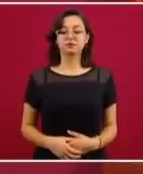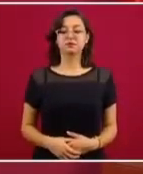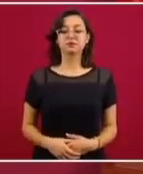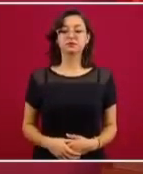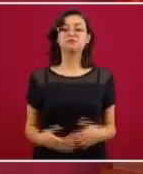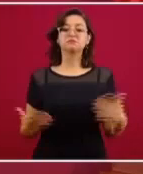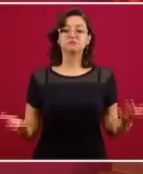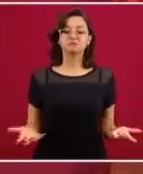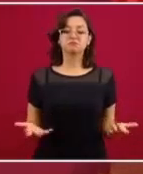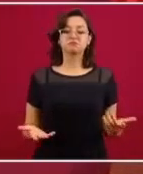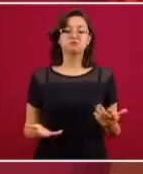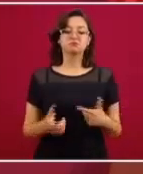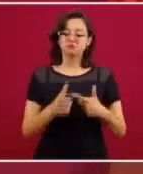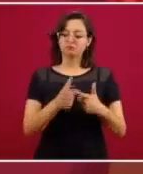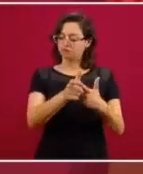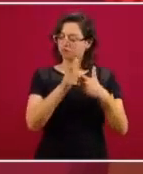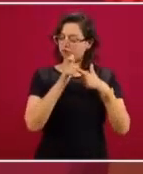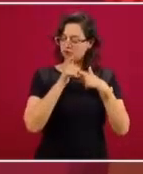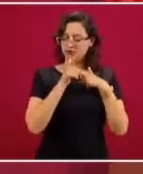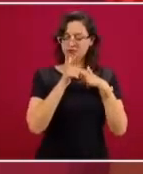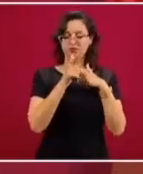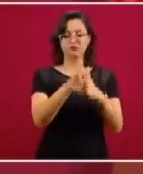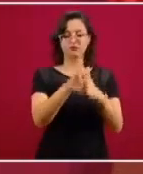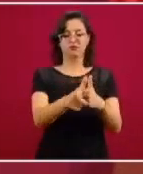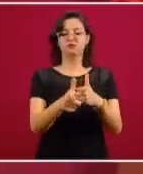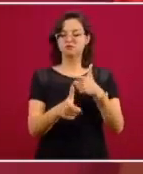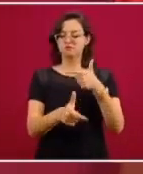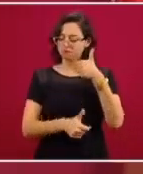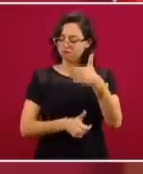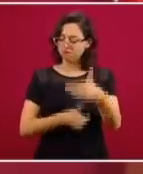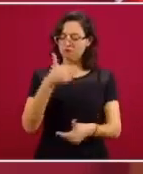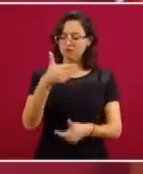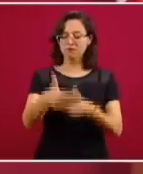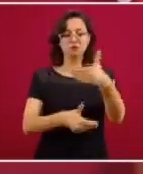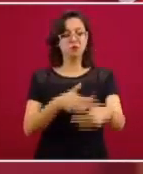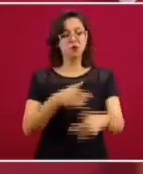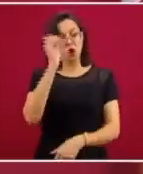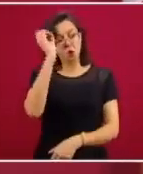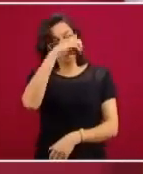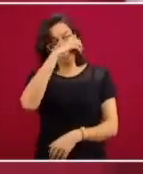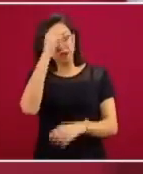vamos a seguir garantizando el derecho a disentir,